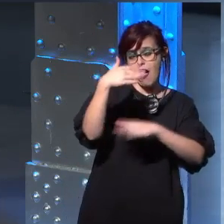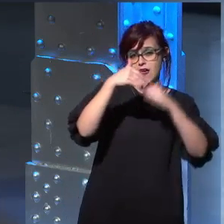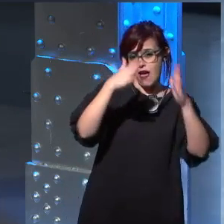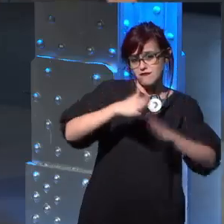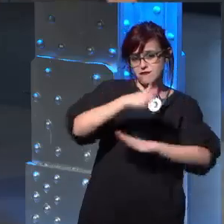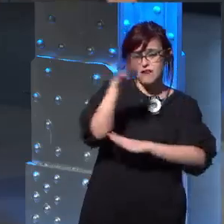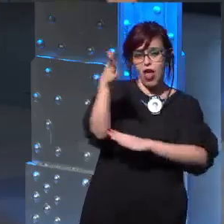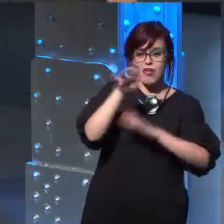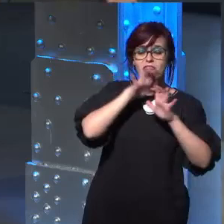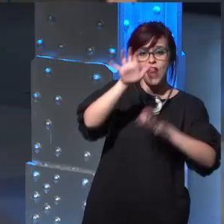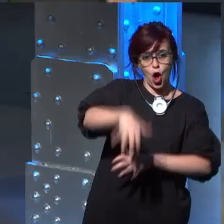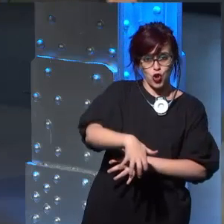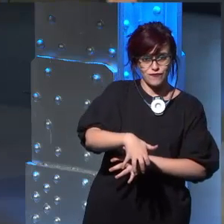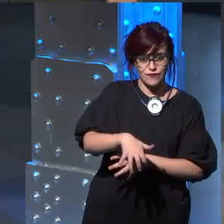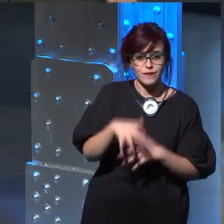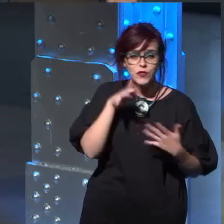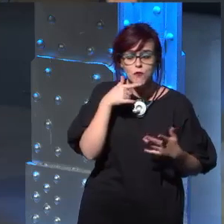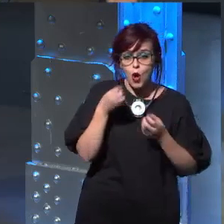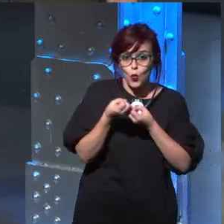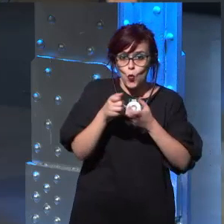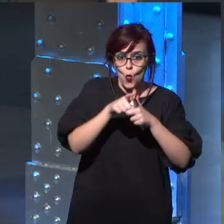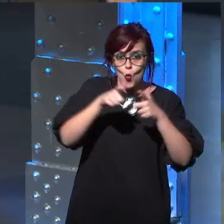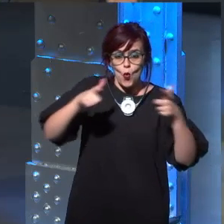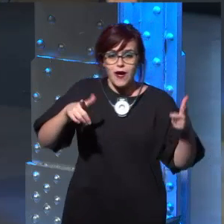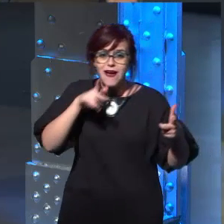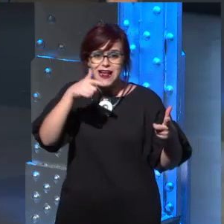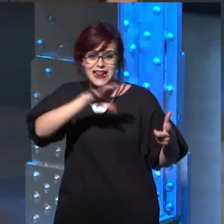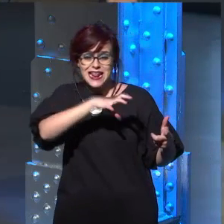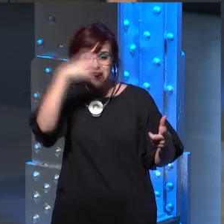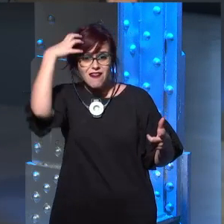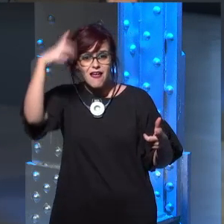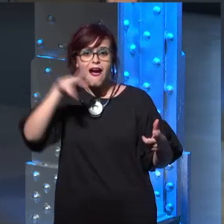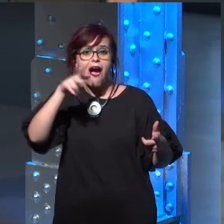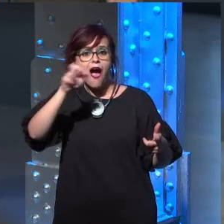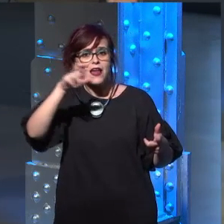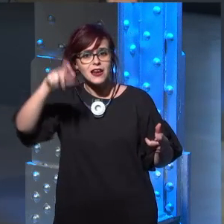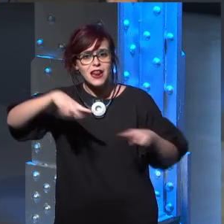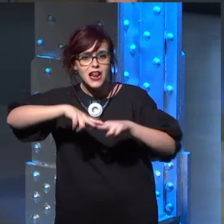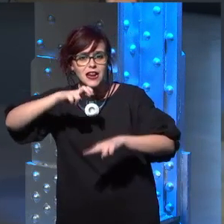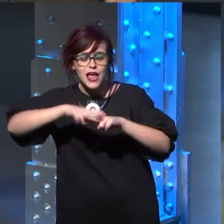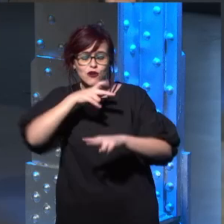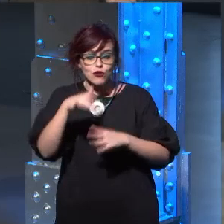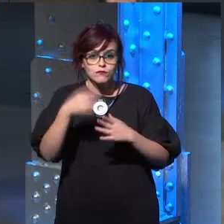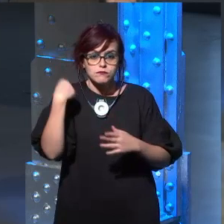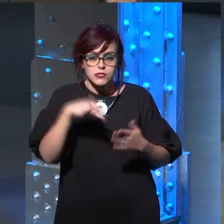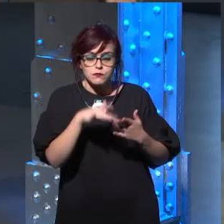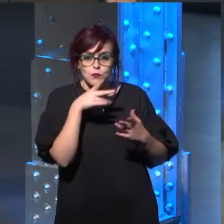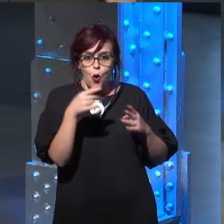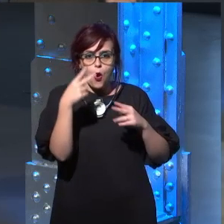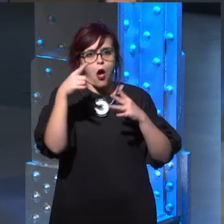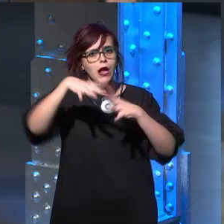Hello? De pronto he's superado el número. No, es que los tienen ahí encima de la mesa. ...fugió en su supuestamente inexpugnable